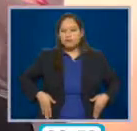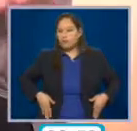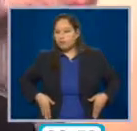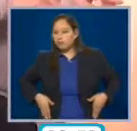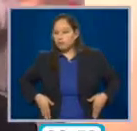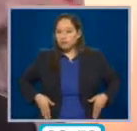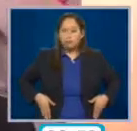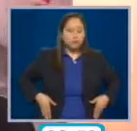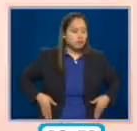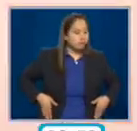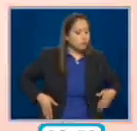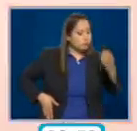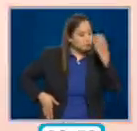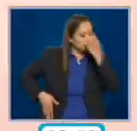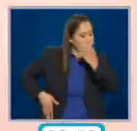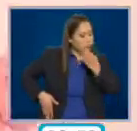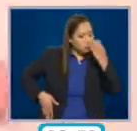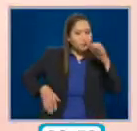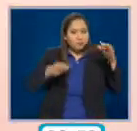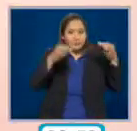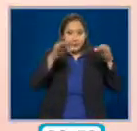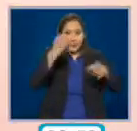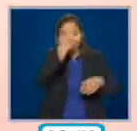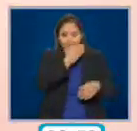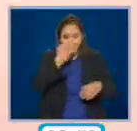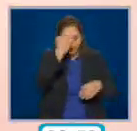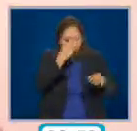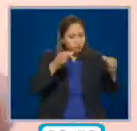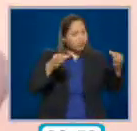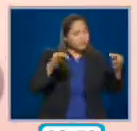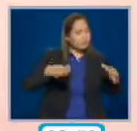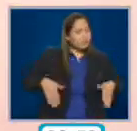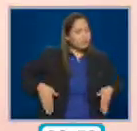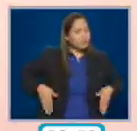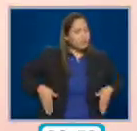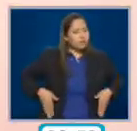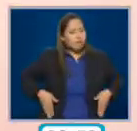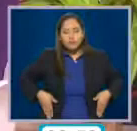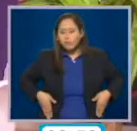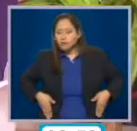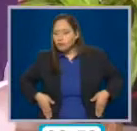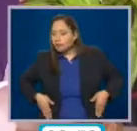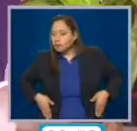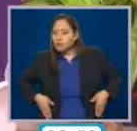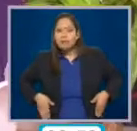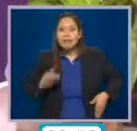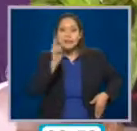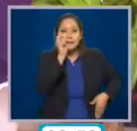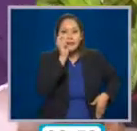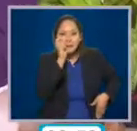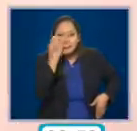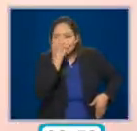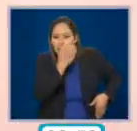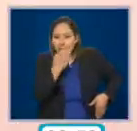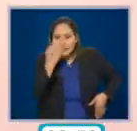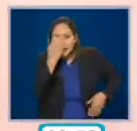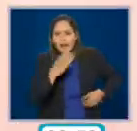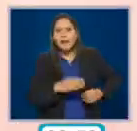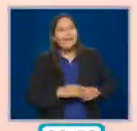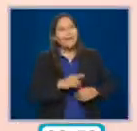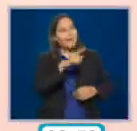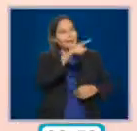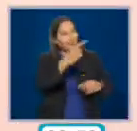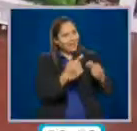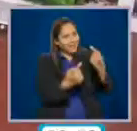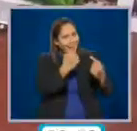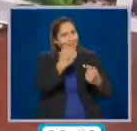para revisar los exámenes o a quienes están siendo examinados o meten las manos en ¿Por los qué bolsillos. juegan con nosotros? Ay, sí, ya estoy Miriam? recordando, ya